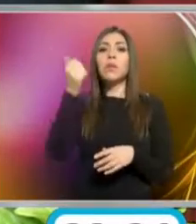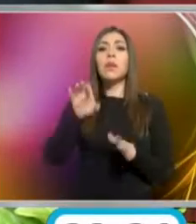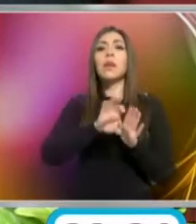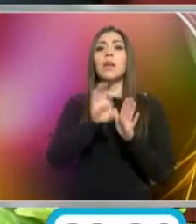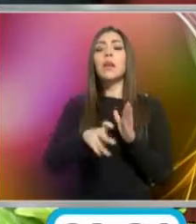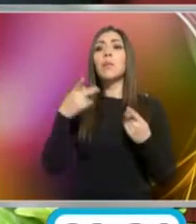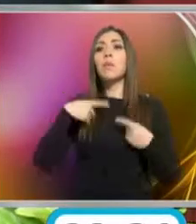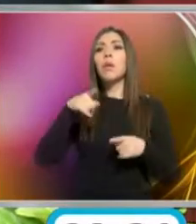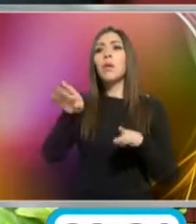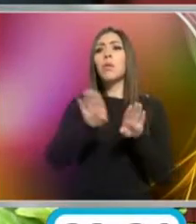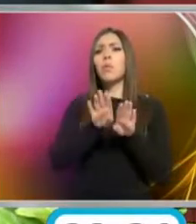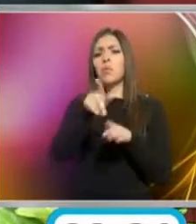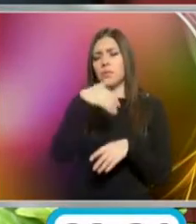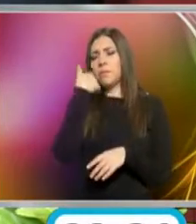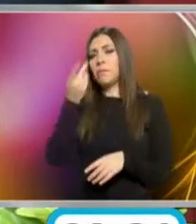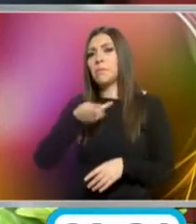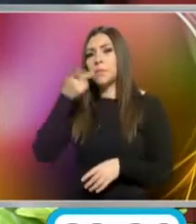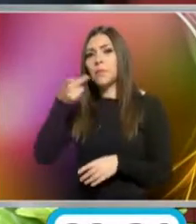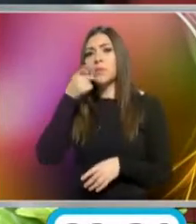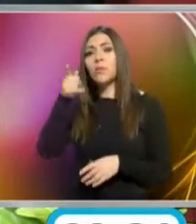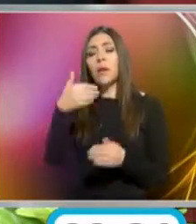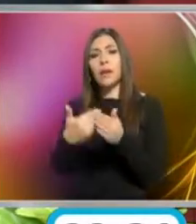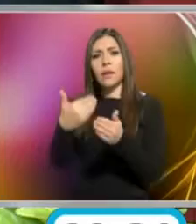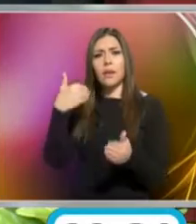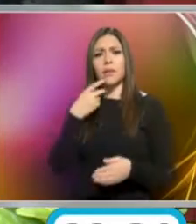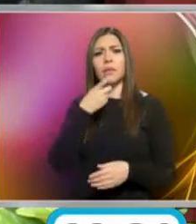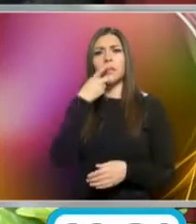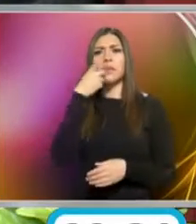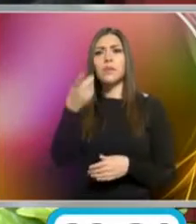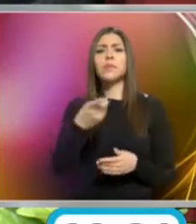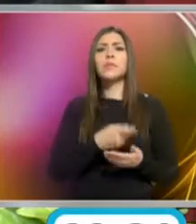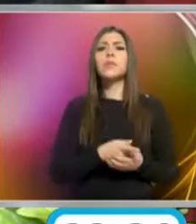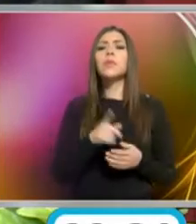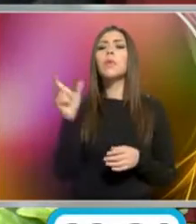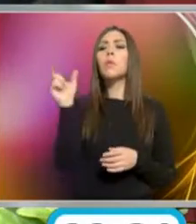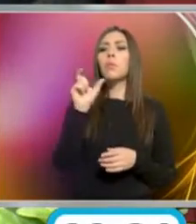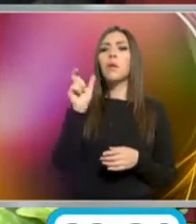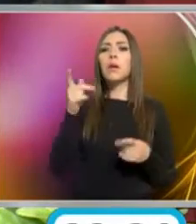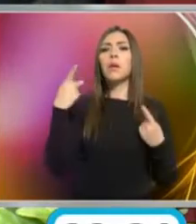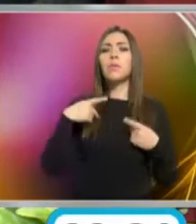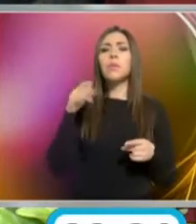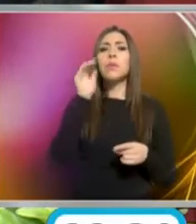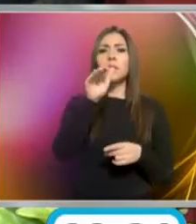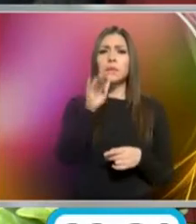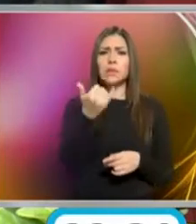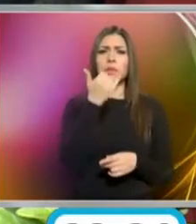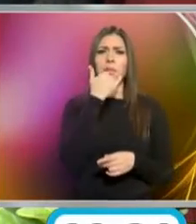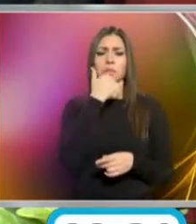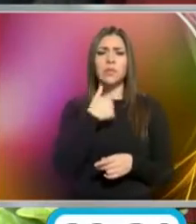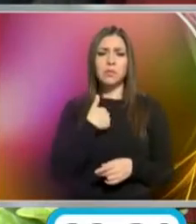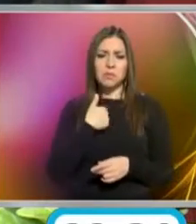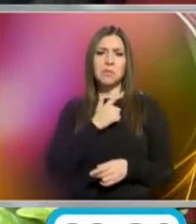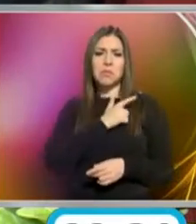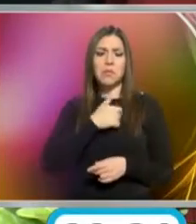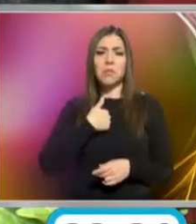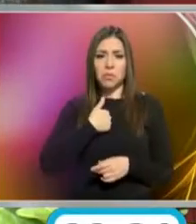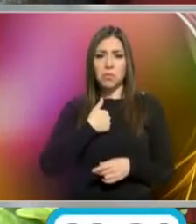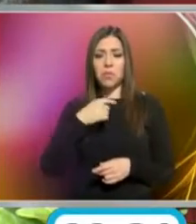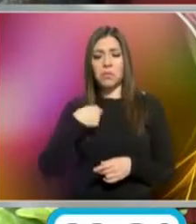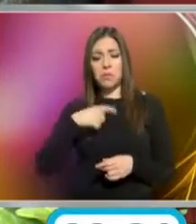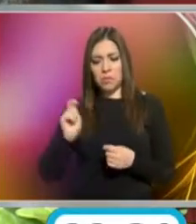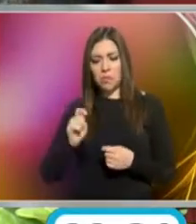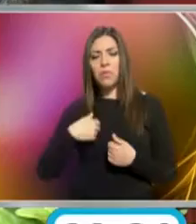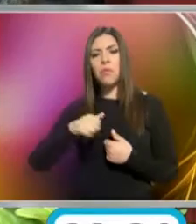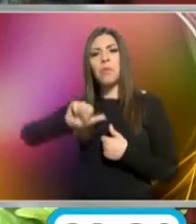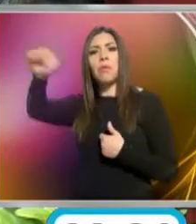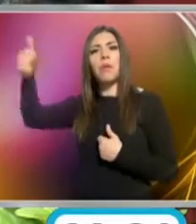juicio de valor, te quiero preguntar, ya que tú mencionaste la consulta, ¿qué haces cuando te llega alguien y te dice, yo soy infiel y me encanta ser infiel? Bueno, es una decisión